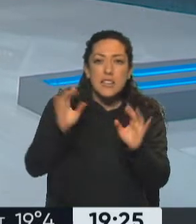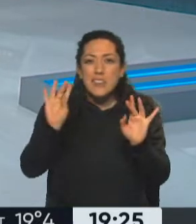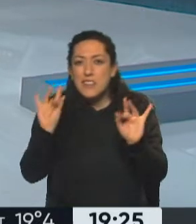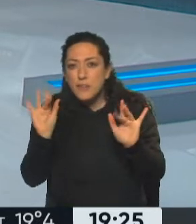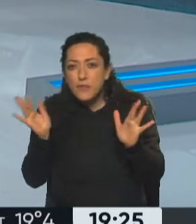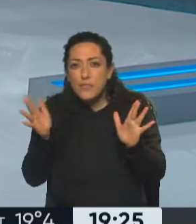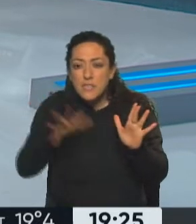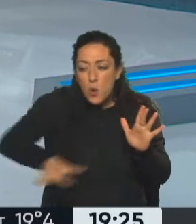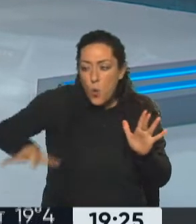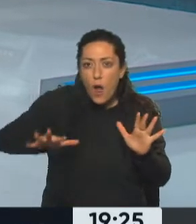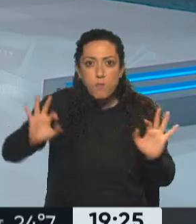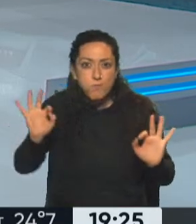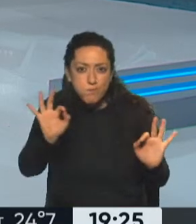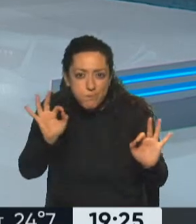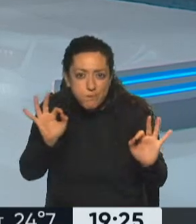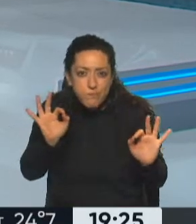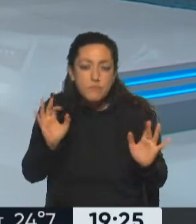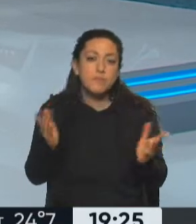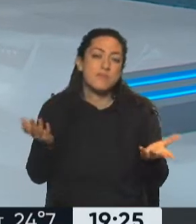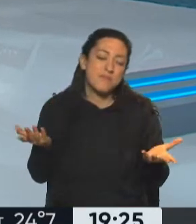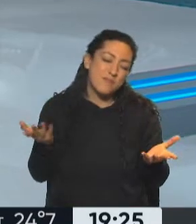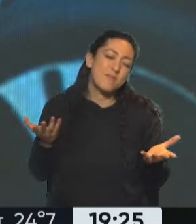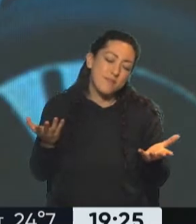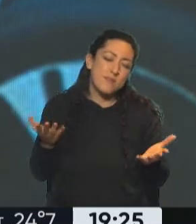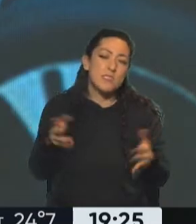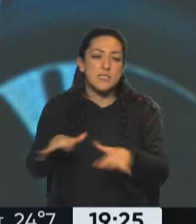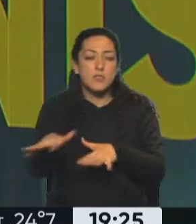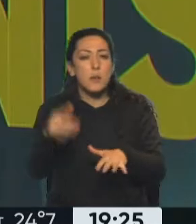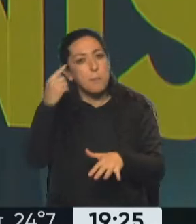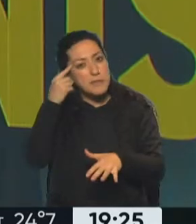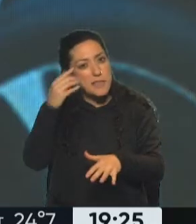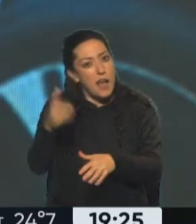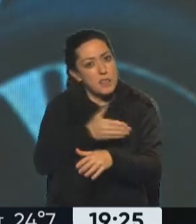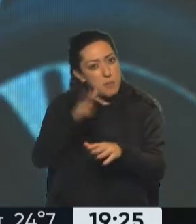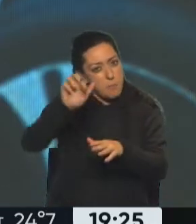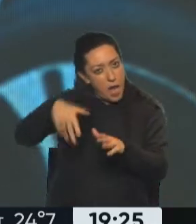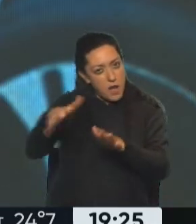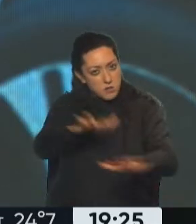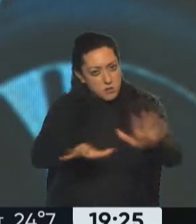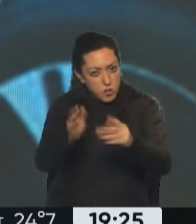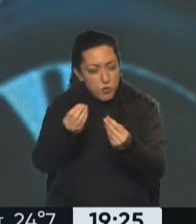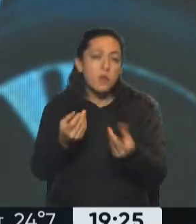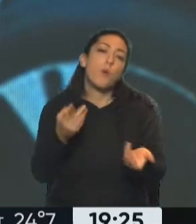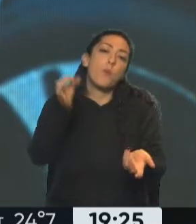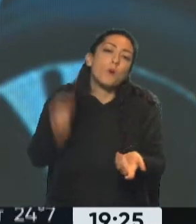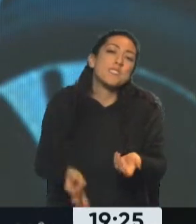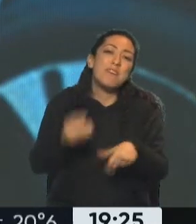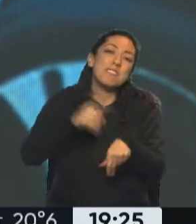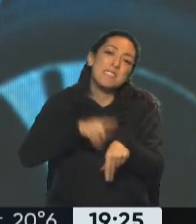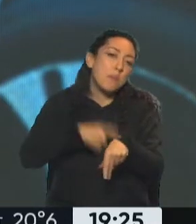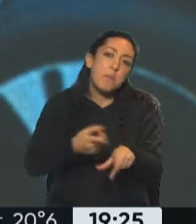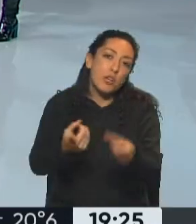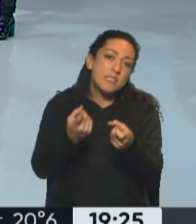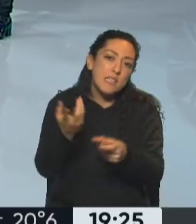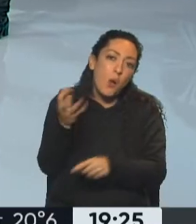sé si habría espacio. No, es no que sé, sucede no, eso. No sé cómo de está hecho, pensado eso, ¿no? Cuando vos vas, estipulás que vas a estar ese tiempo,